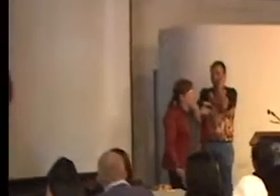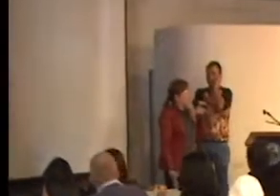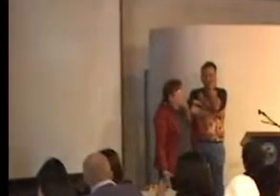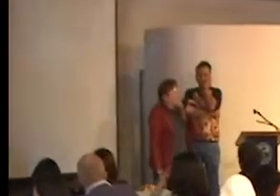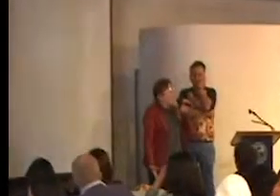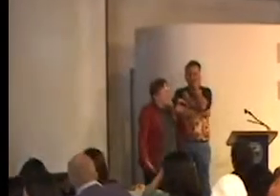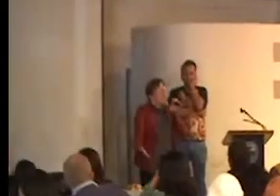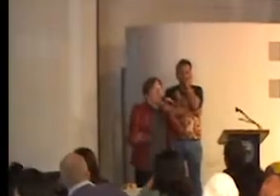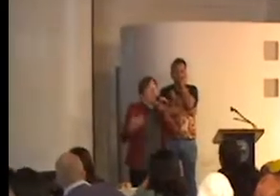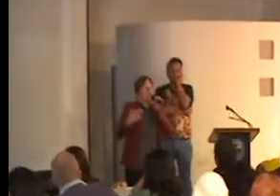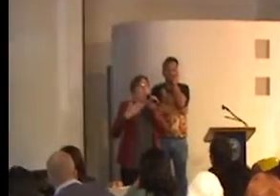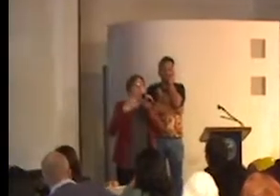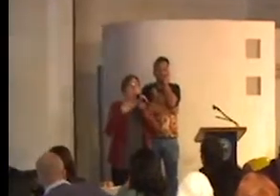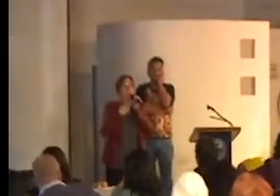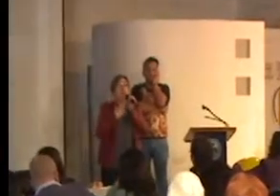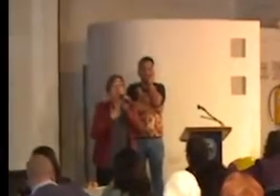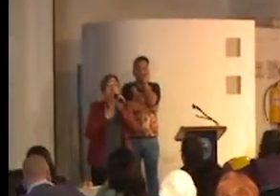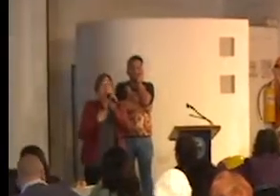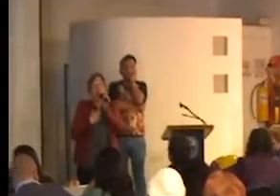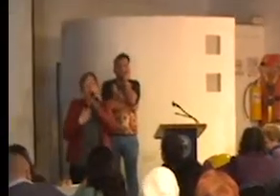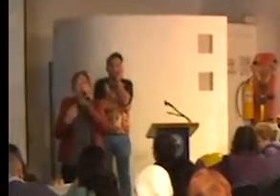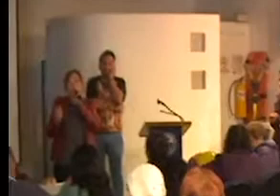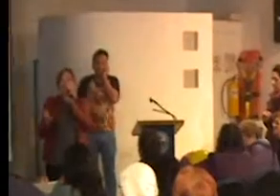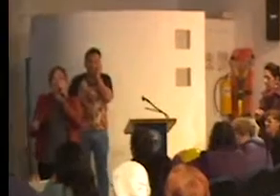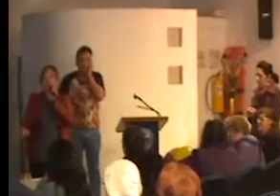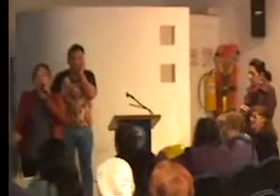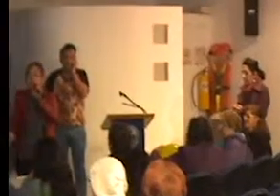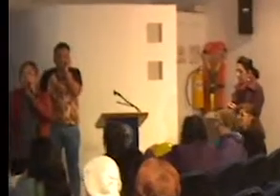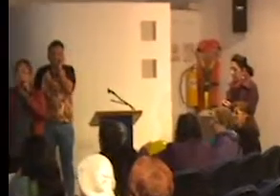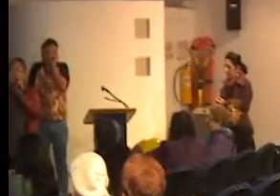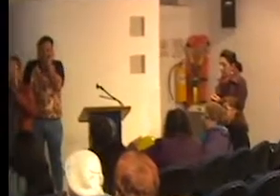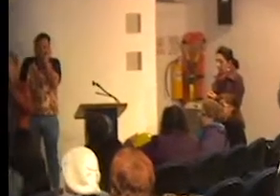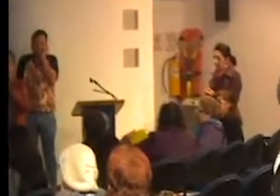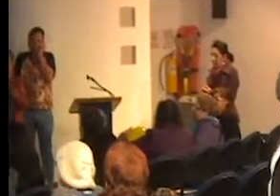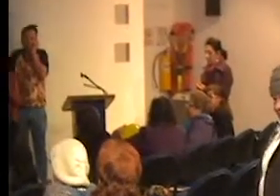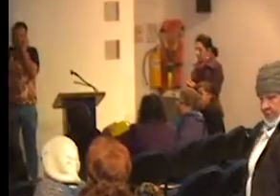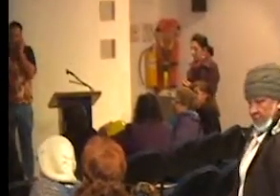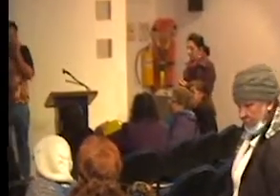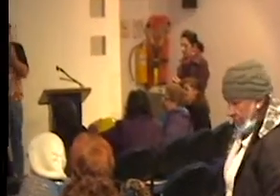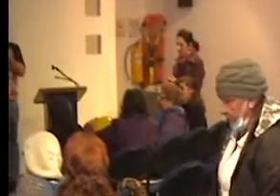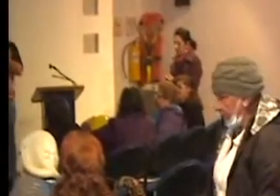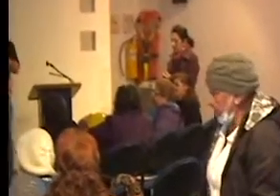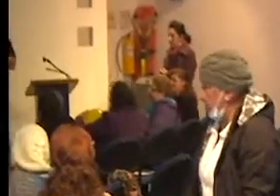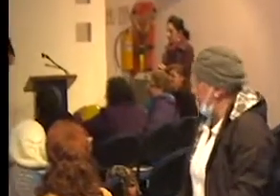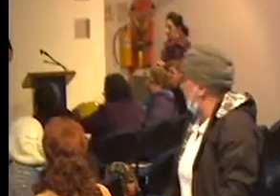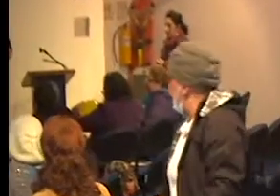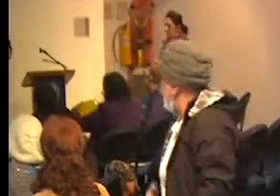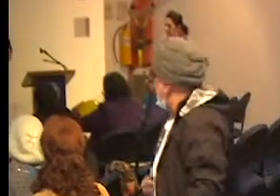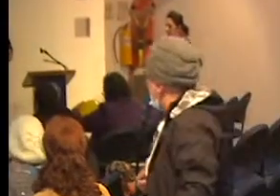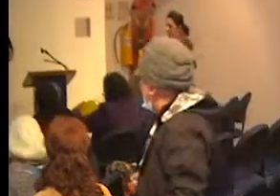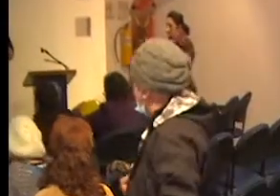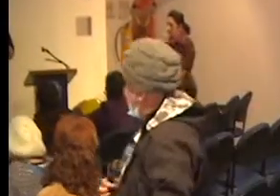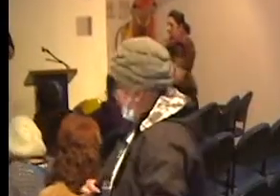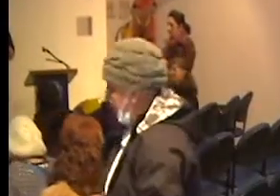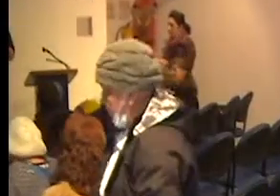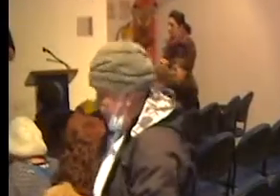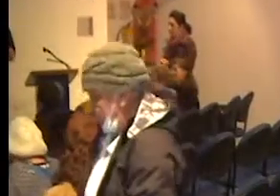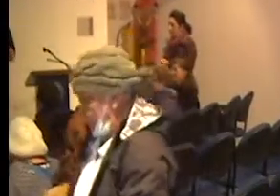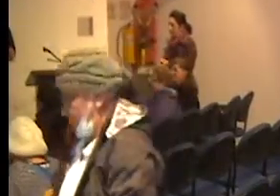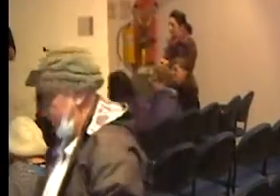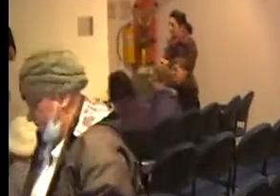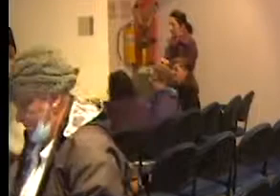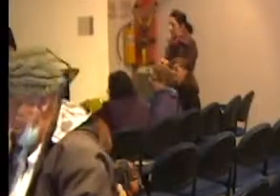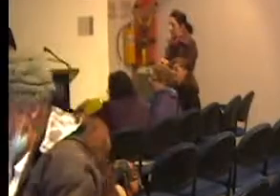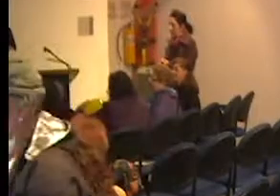da energía. Pero al comer, lo que nosotros queremos saber es qué les queda a ustedes con